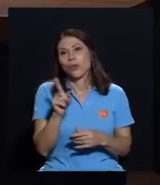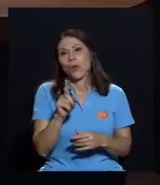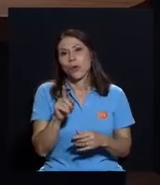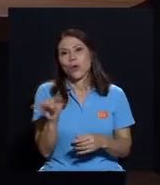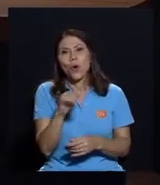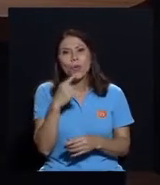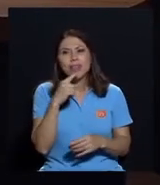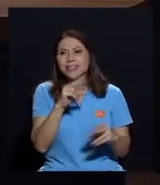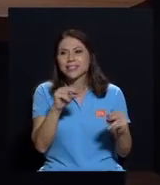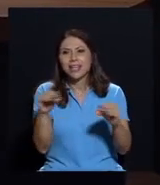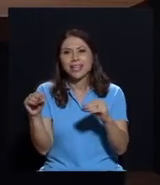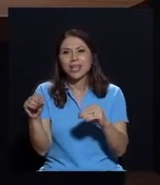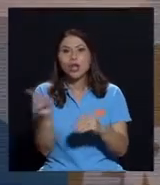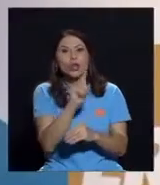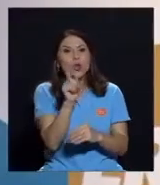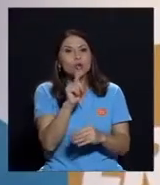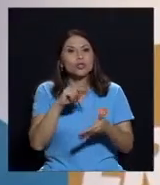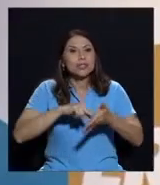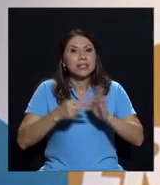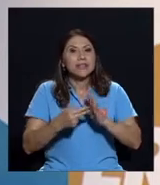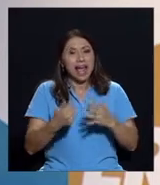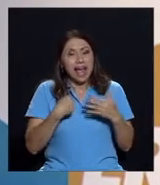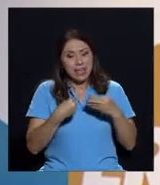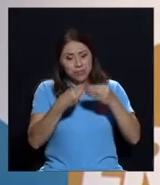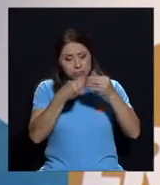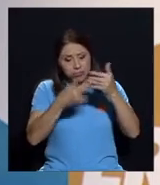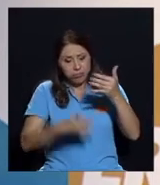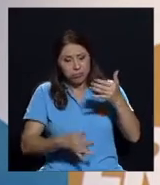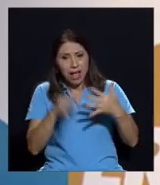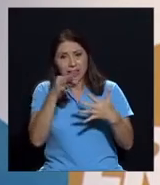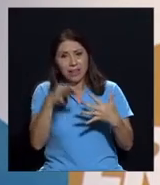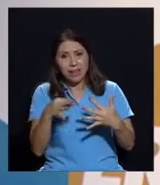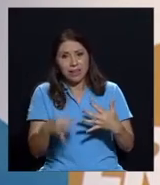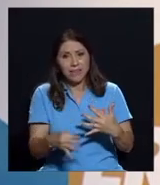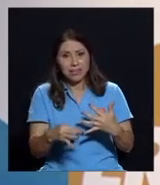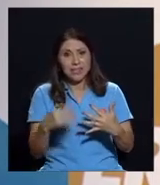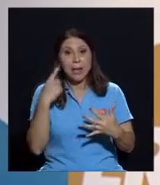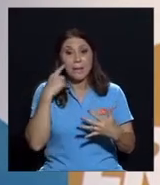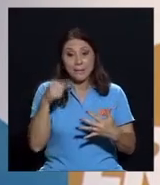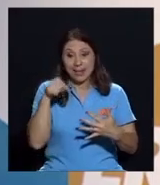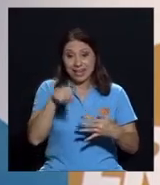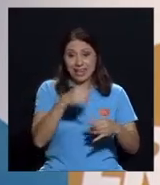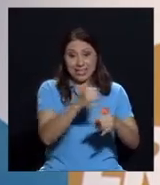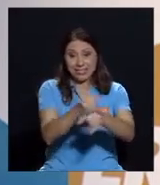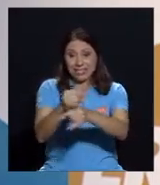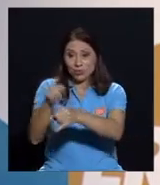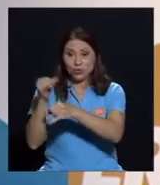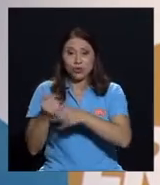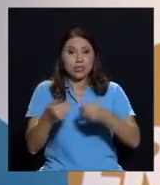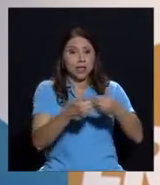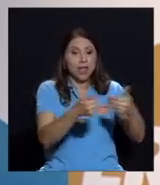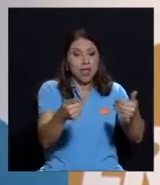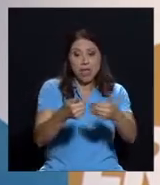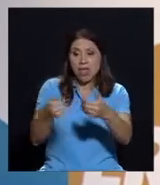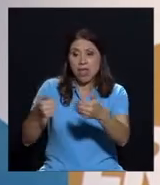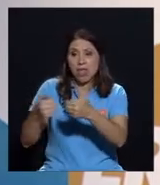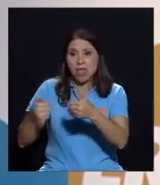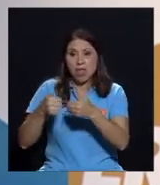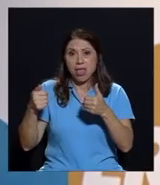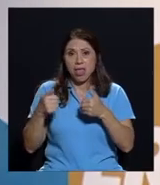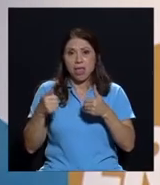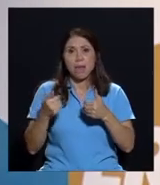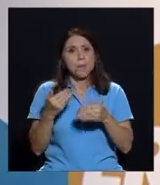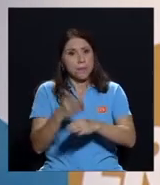otras muchas otras alternativas para romper esa fragmentación institucional entraríamos en un proceso del rediseño